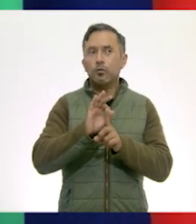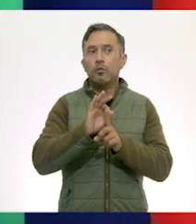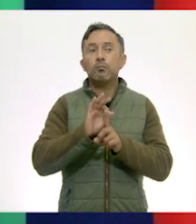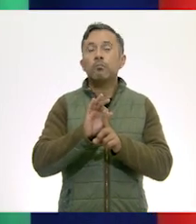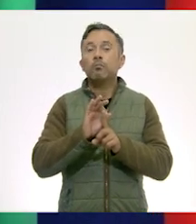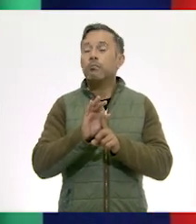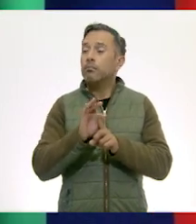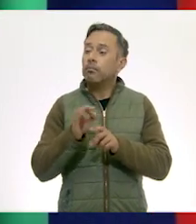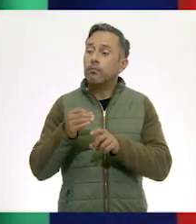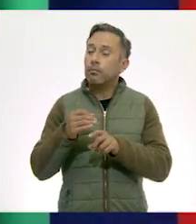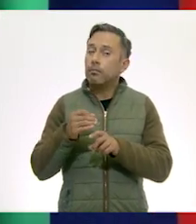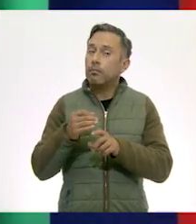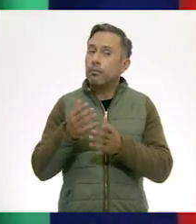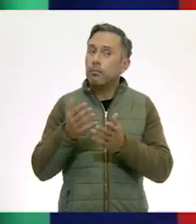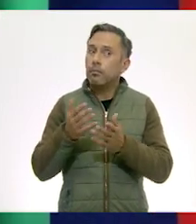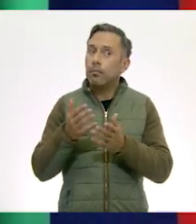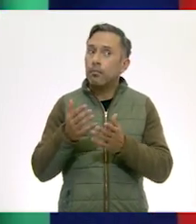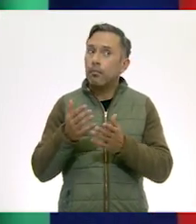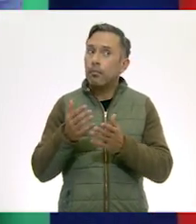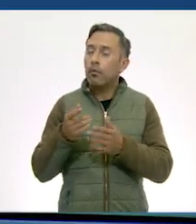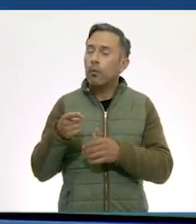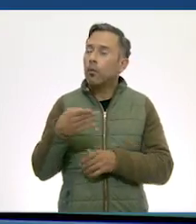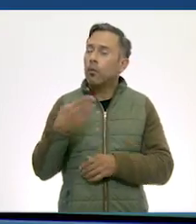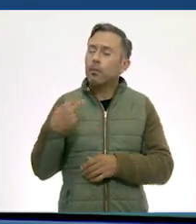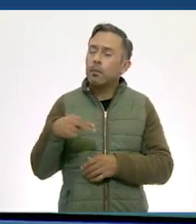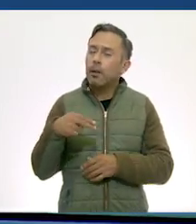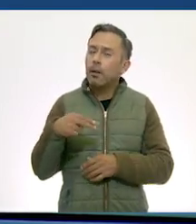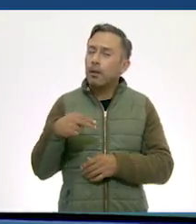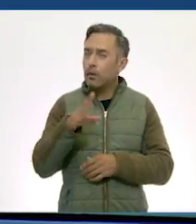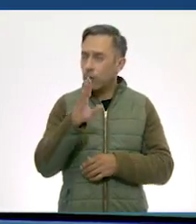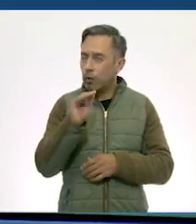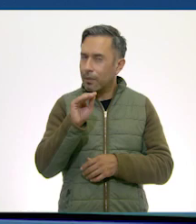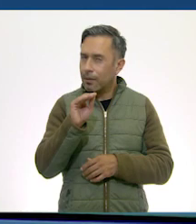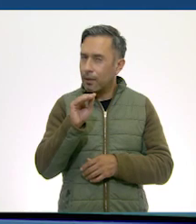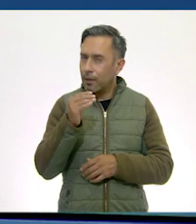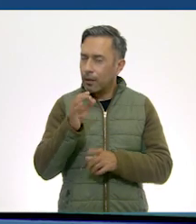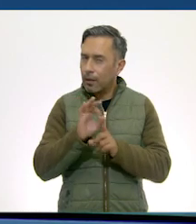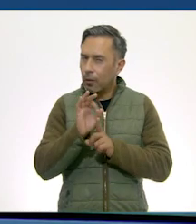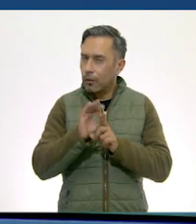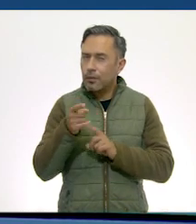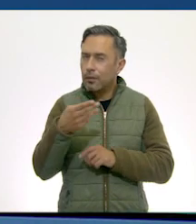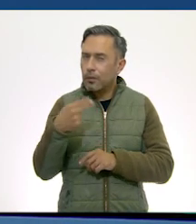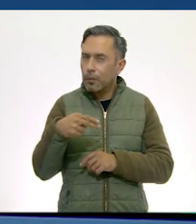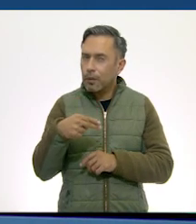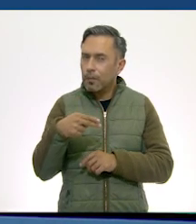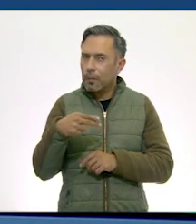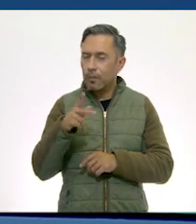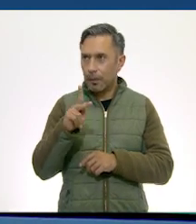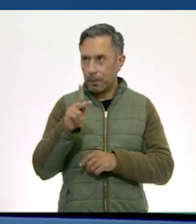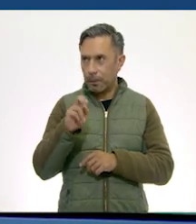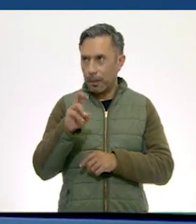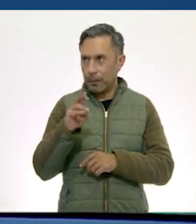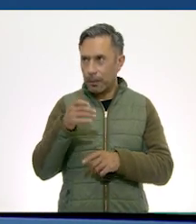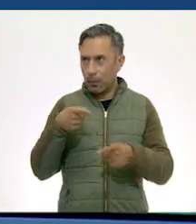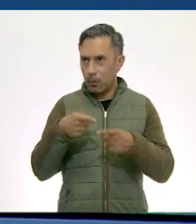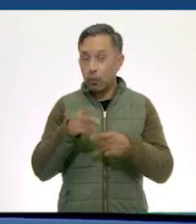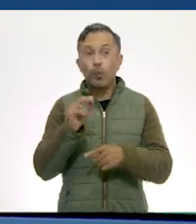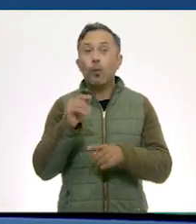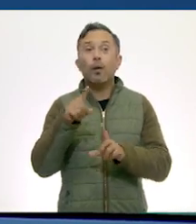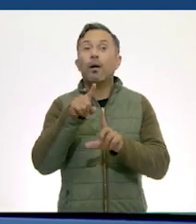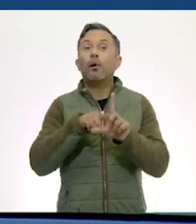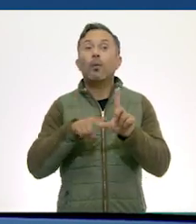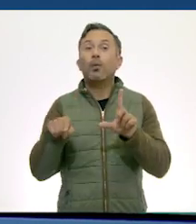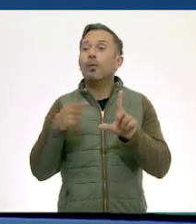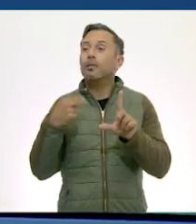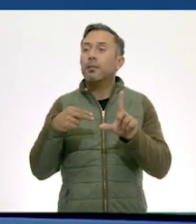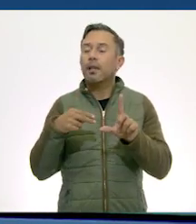mide, que es, ¿cómo se llama? El que tiene 90 grados, Tom. Perpendiculares. No, ¿el ángulo cómo se llama?